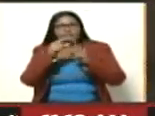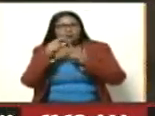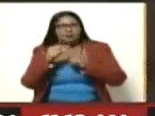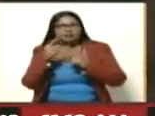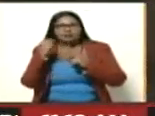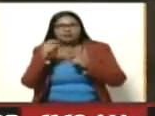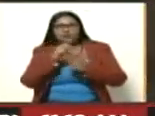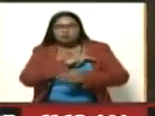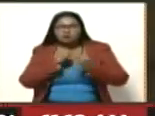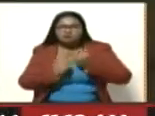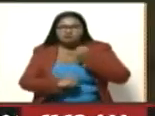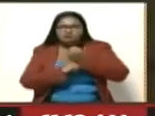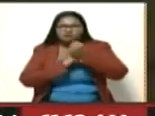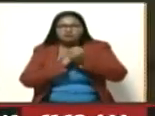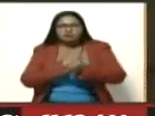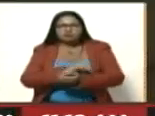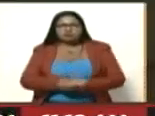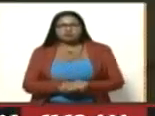una fuerza,